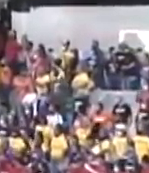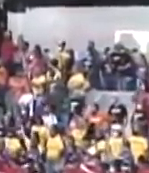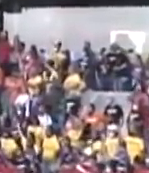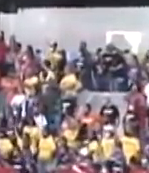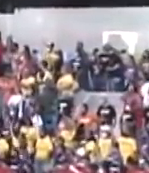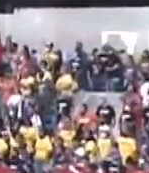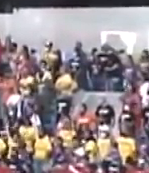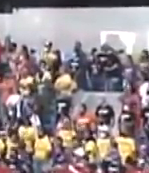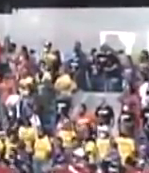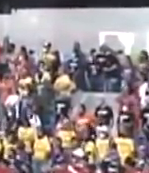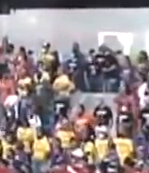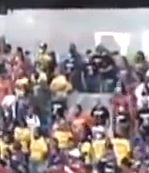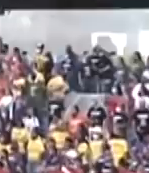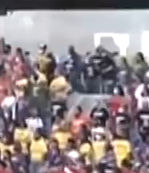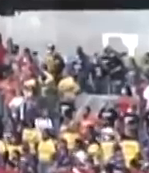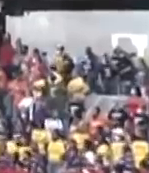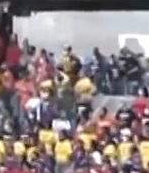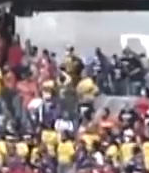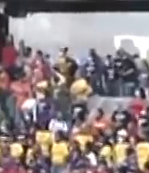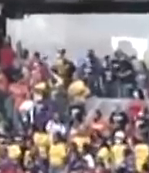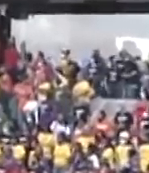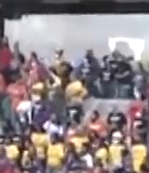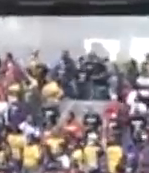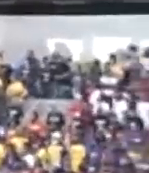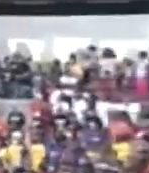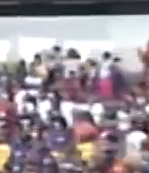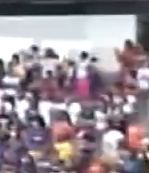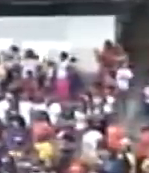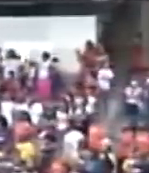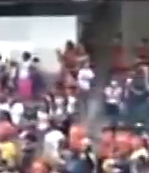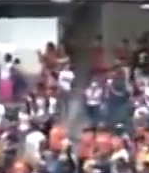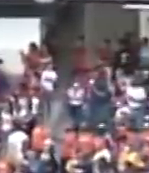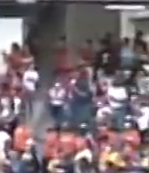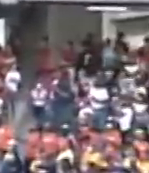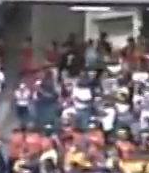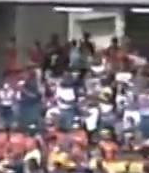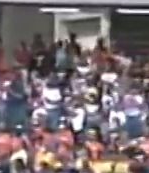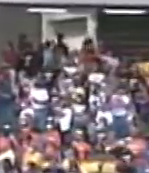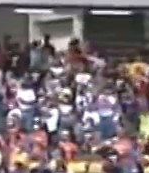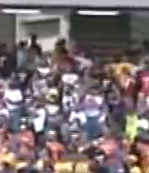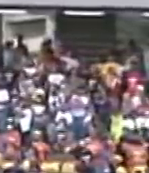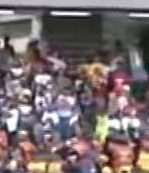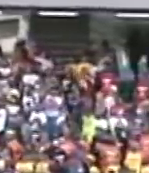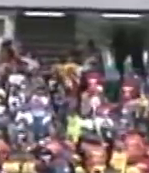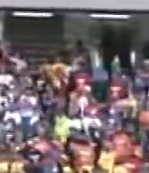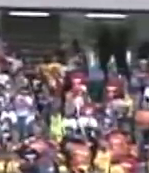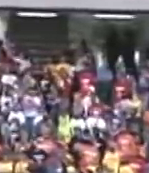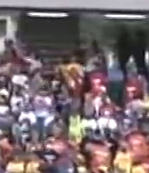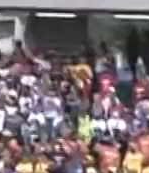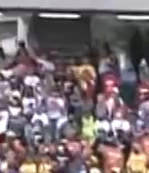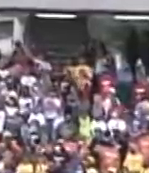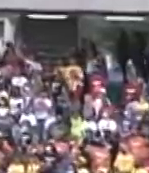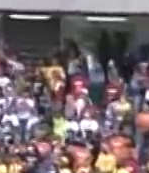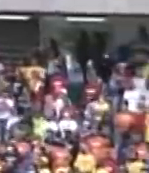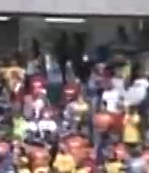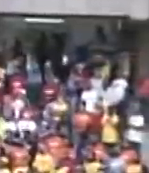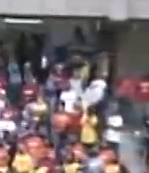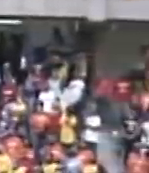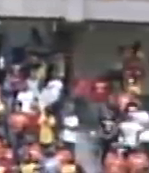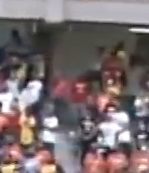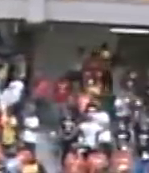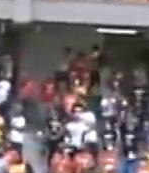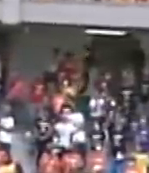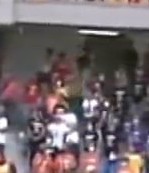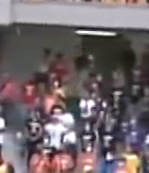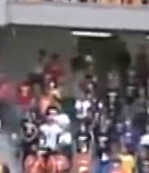histórica, donde el poder popular se pone en primera fila de la batalla para trabajar de